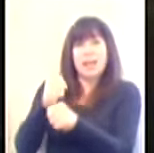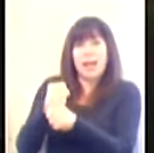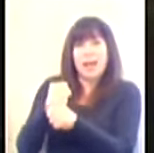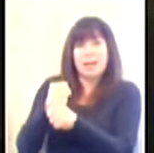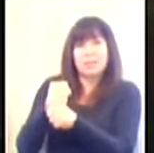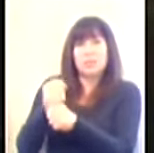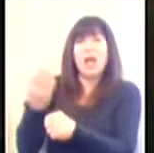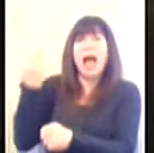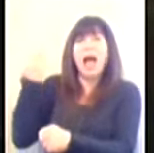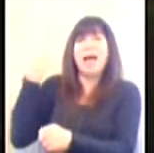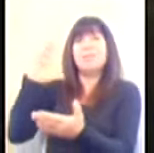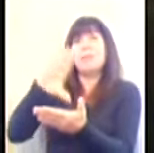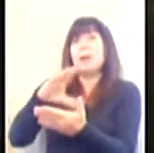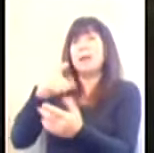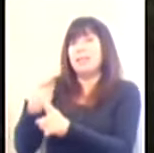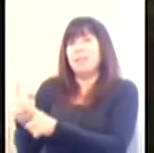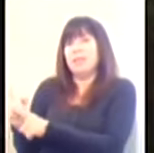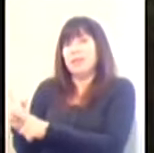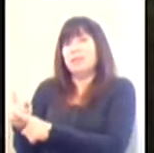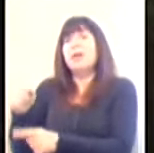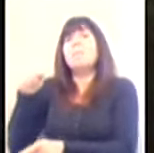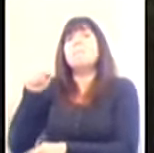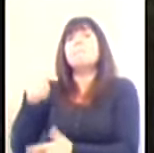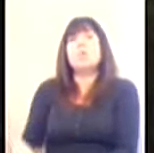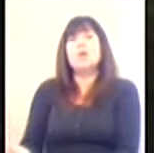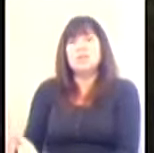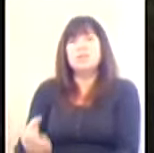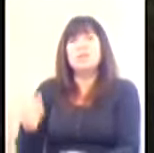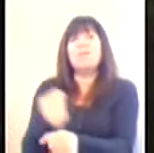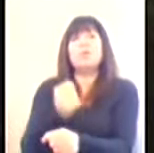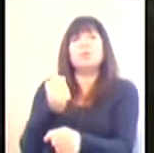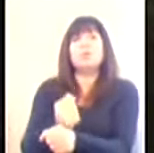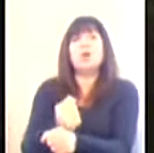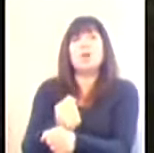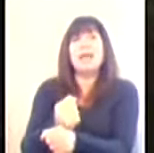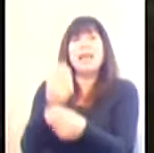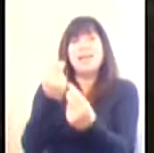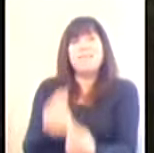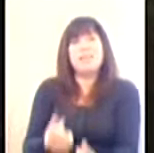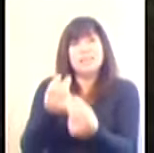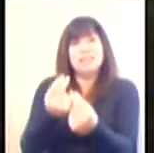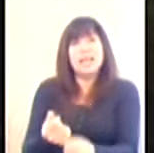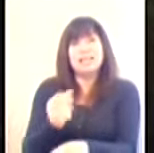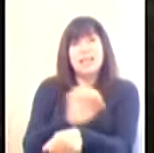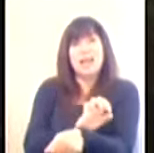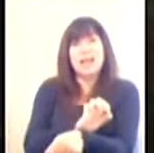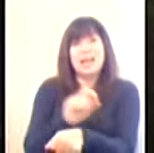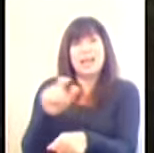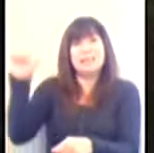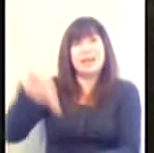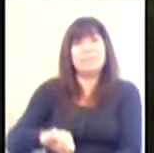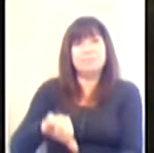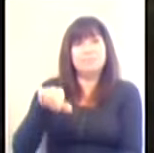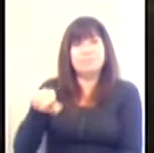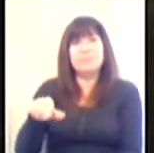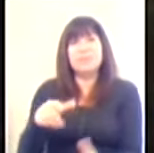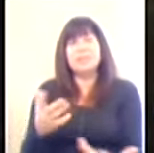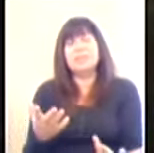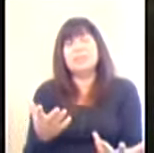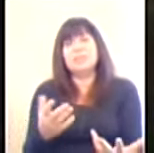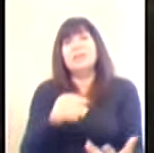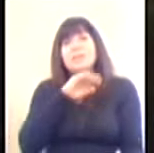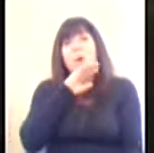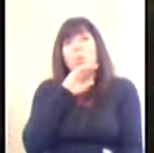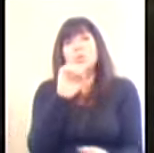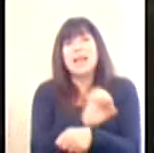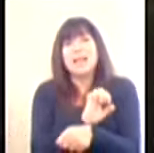distinto, y por lo tanto las condiciones de eficiencia energética de estas viviendas. Entonces hay un mal energía que se usa, pero